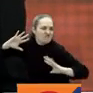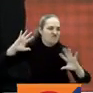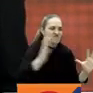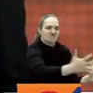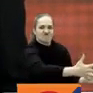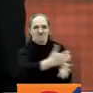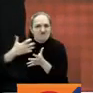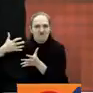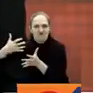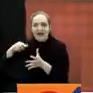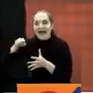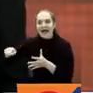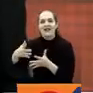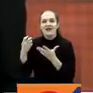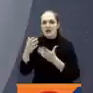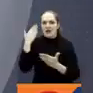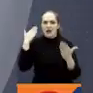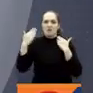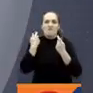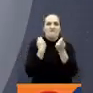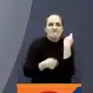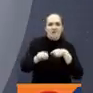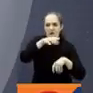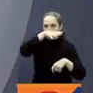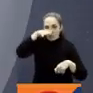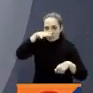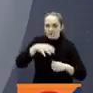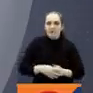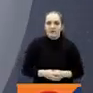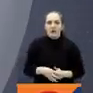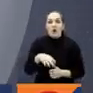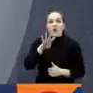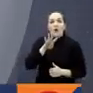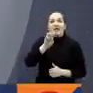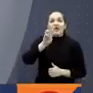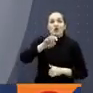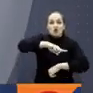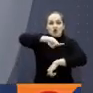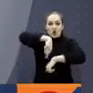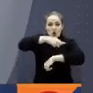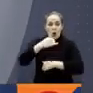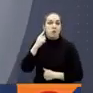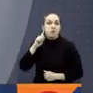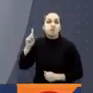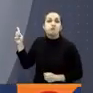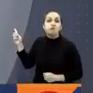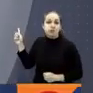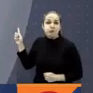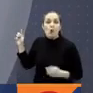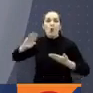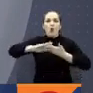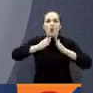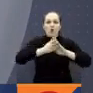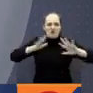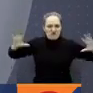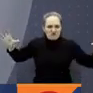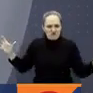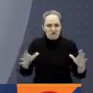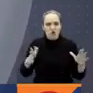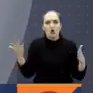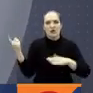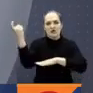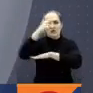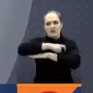negocio del narcotráfico. Más de 48 horas completan los soldados de la segunda división retenidos por la comunidad en Tibú, norte de